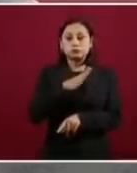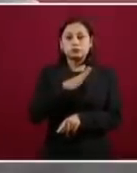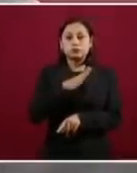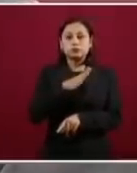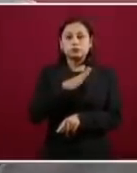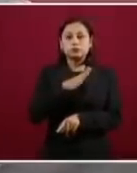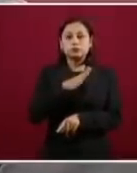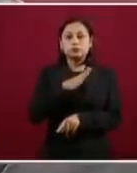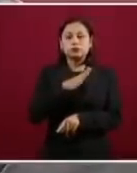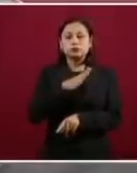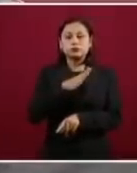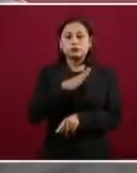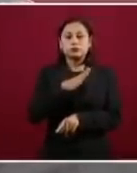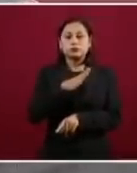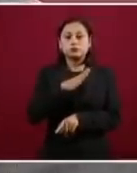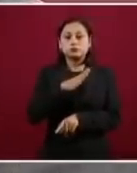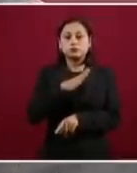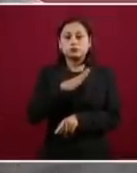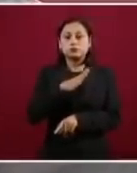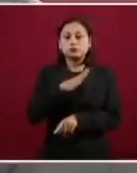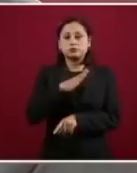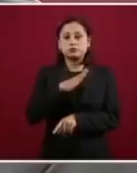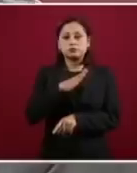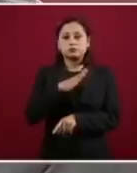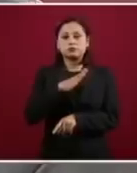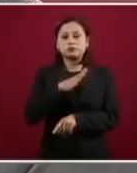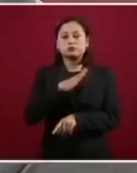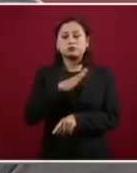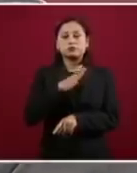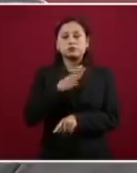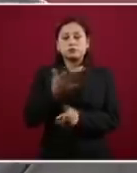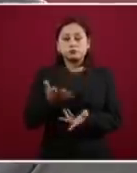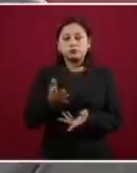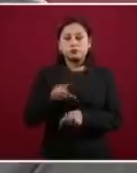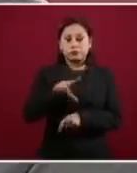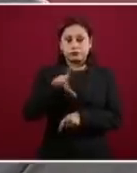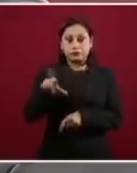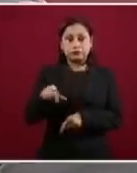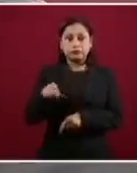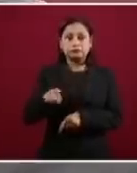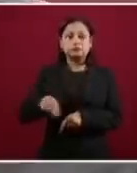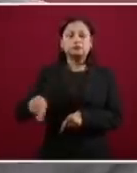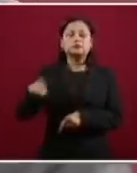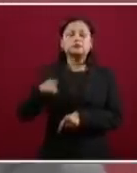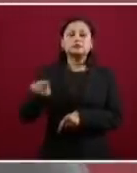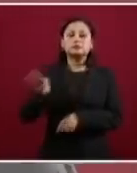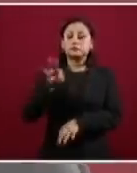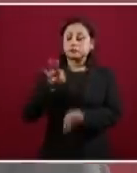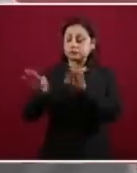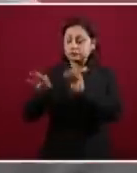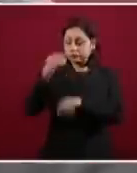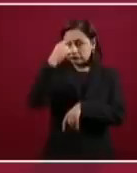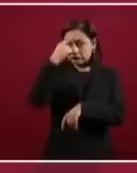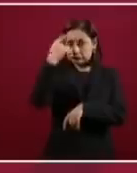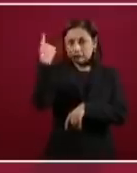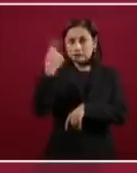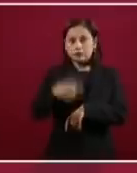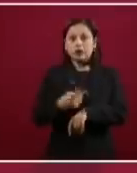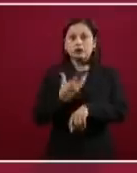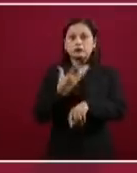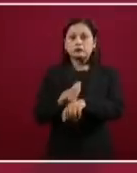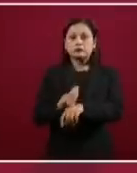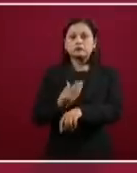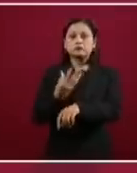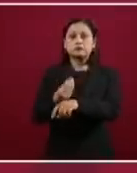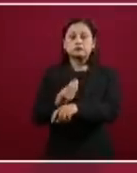la vía férrea, que tiene que, desde luego, modernizarse. Aún cuando se va por el